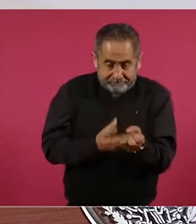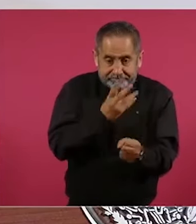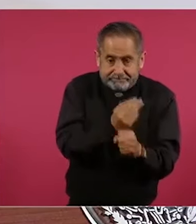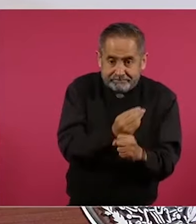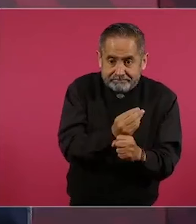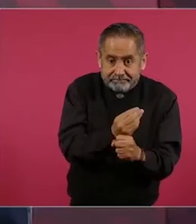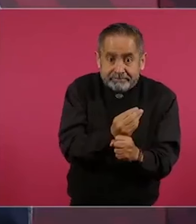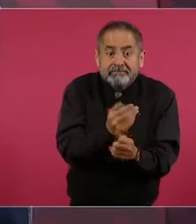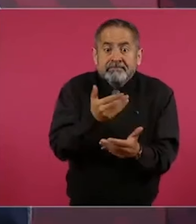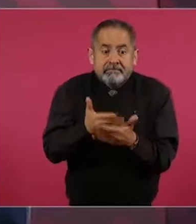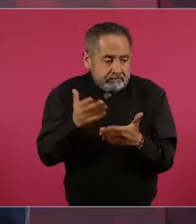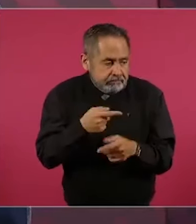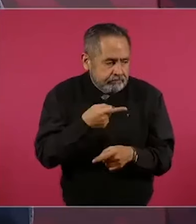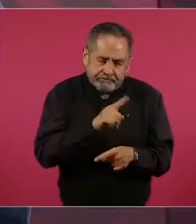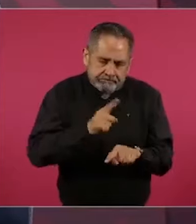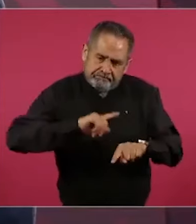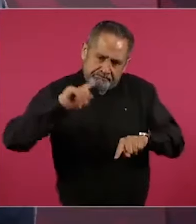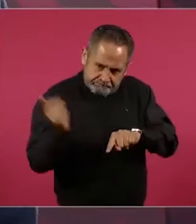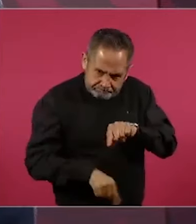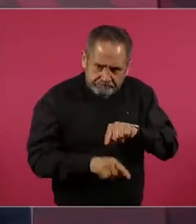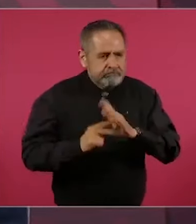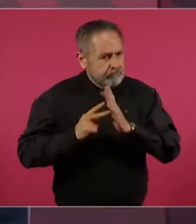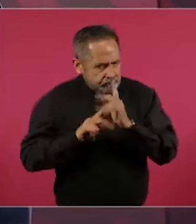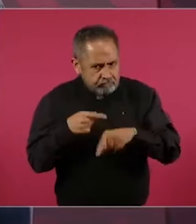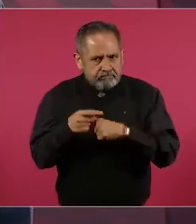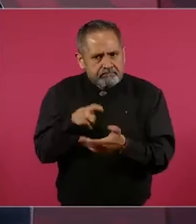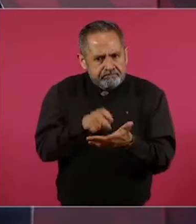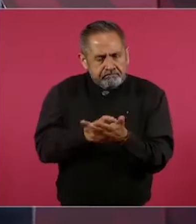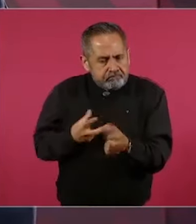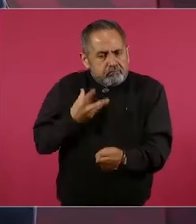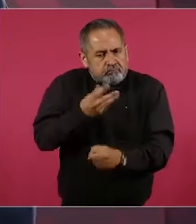aplicaron cuando ellos